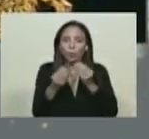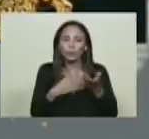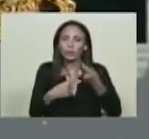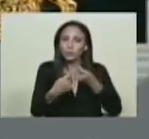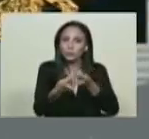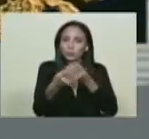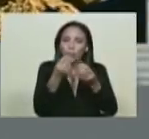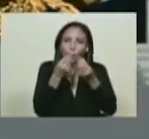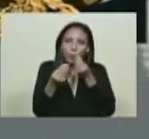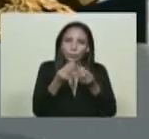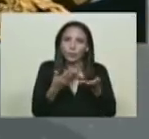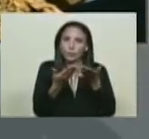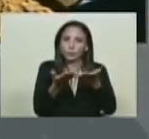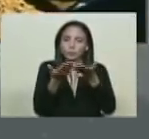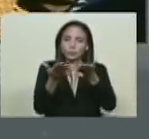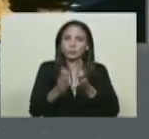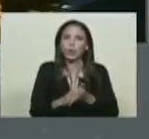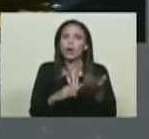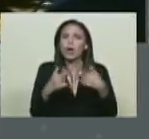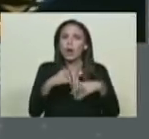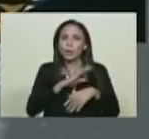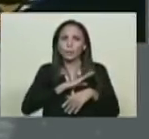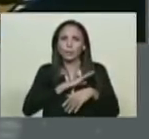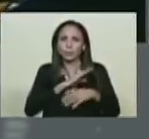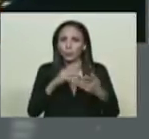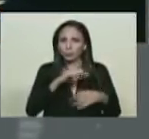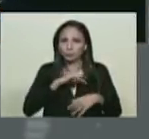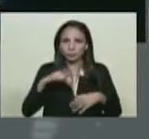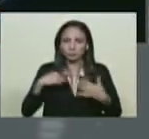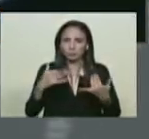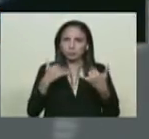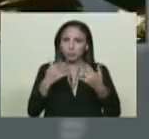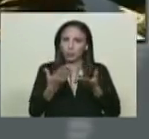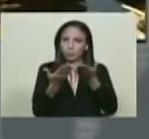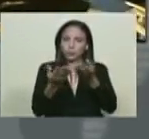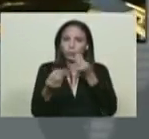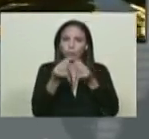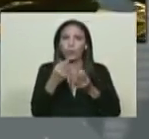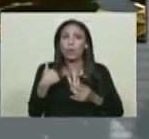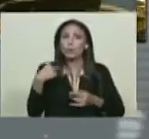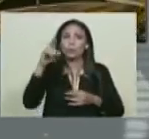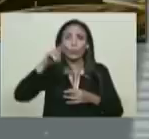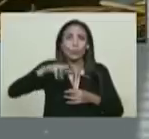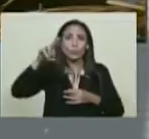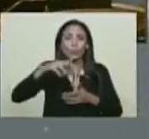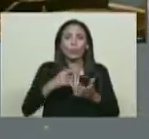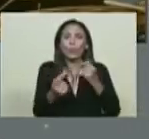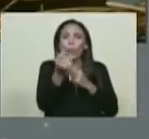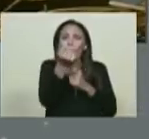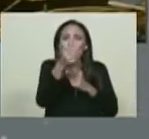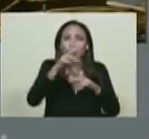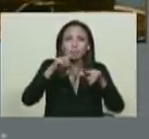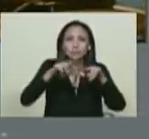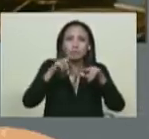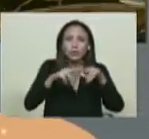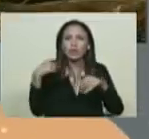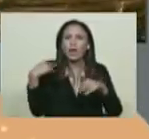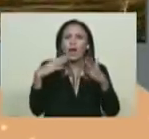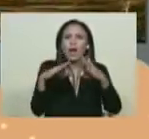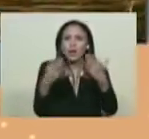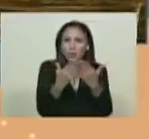gallinitas allí y le creamos la propia comida a nosotros. Ahora, yo nunca había sembrado sino una caraotica, la que le mandaban a uno en la